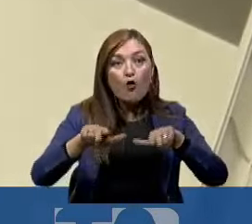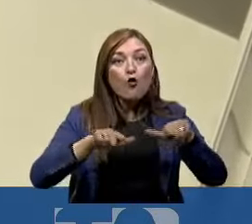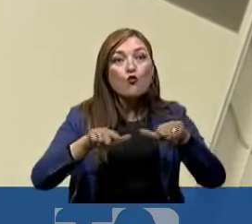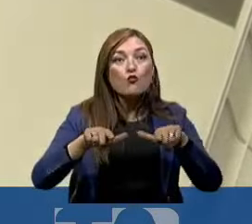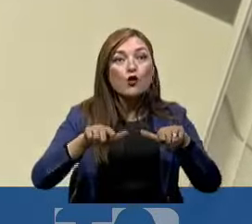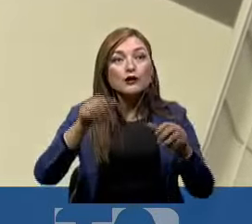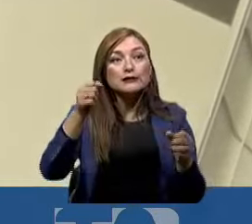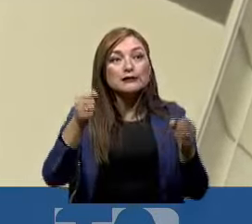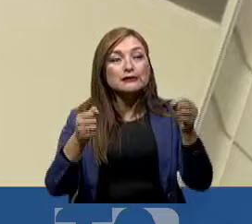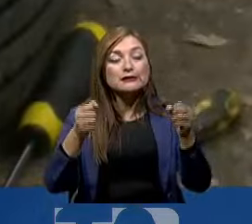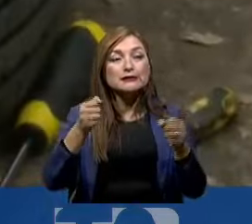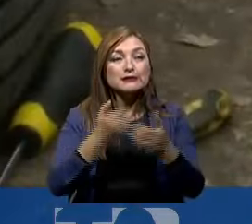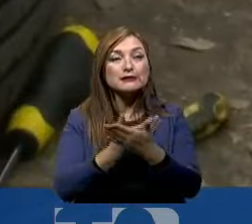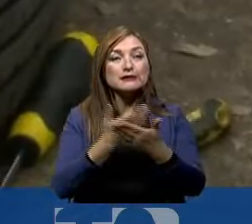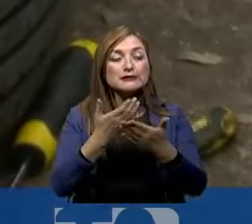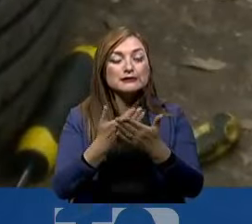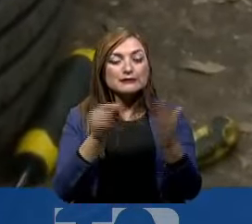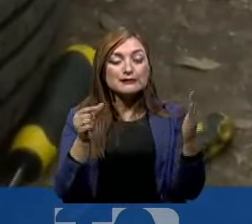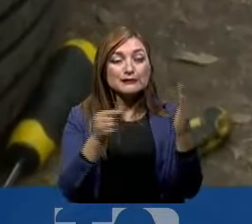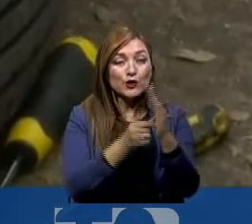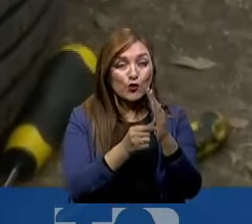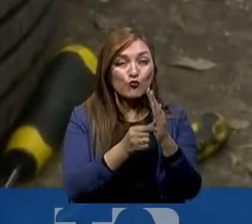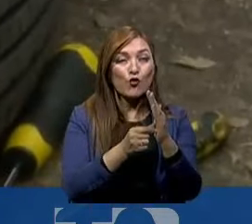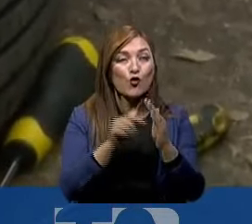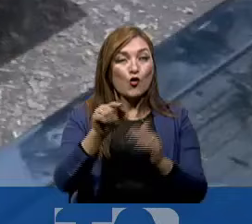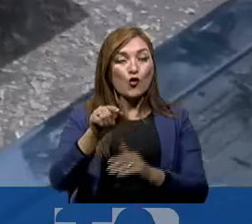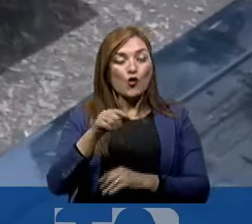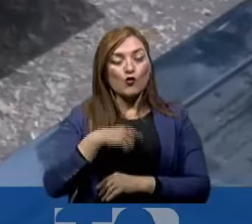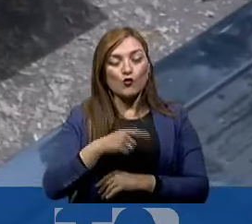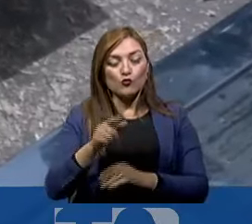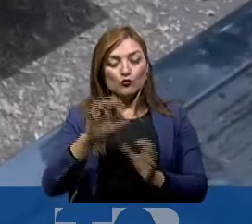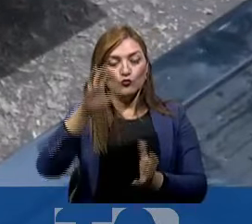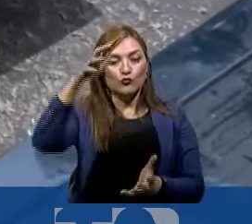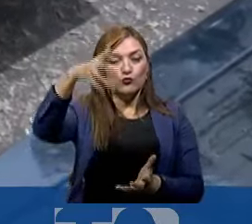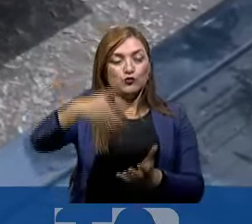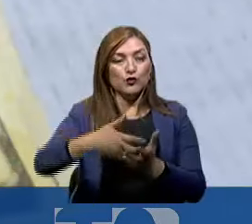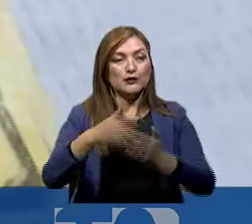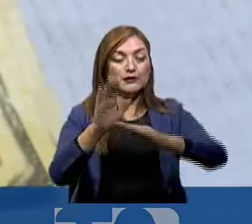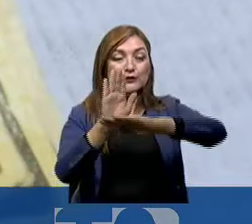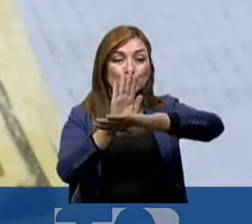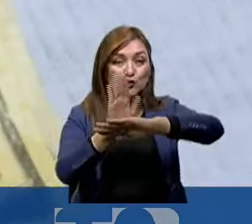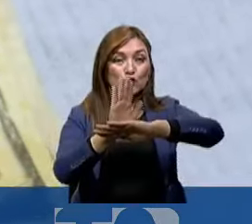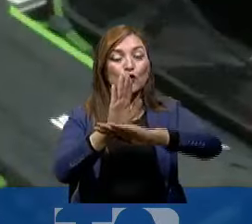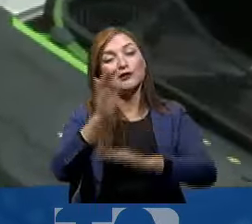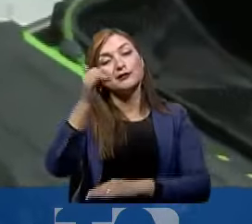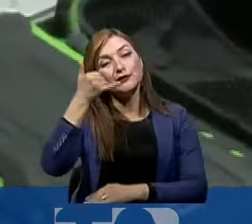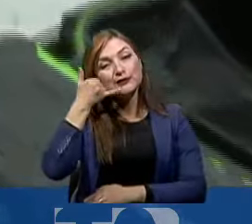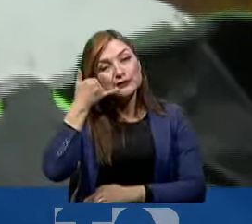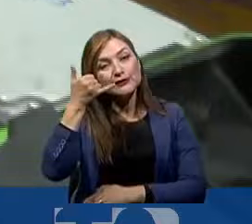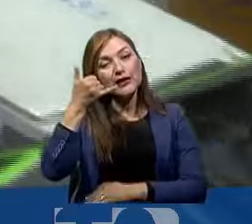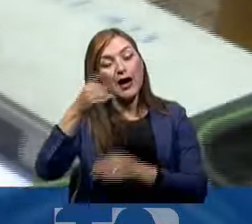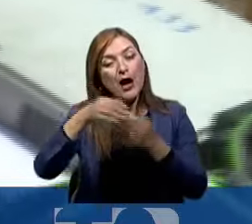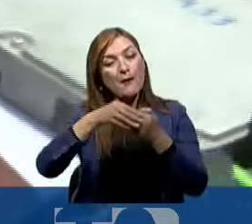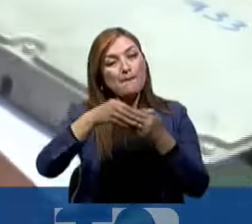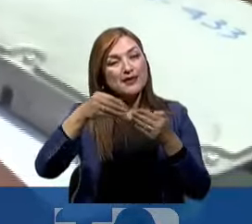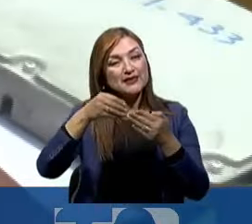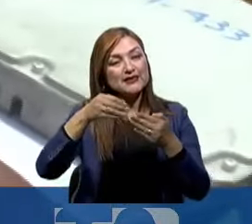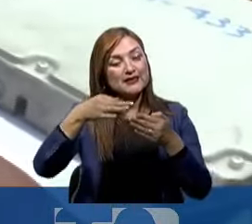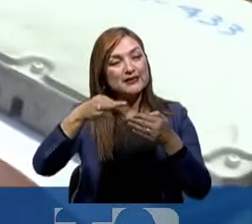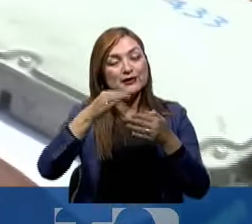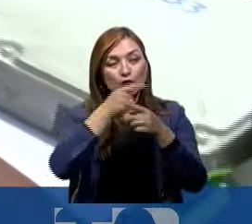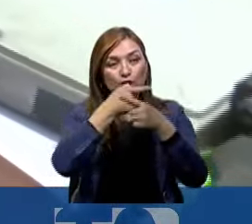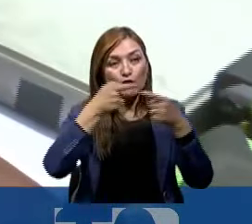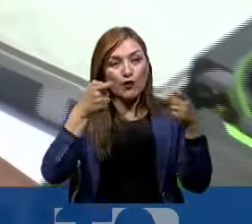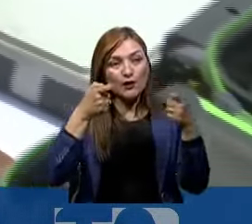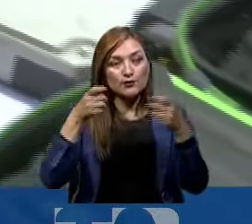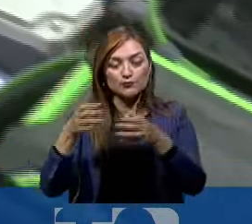partes de automotores como cerebros y llantas, así como televisores, celulares, billetes falsos e inclusive un inhibidor de